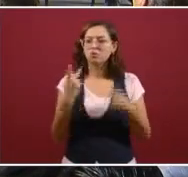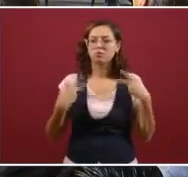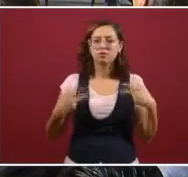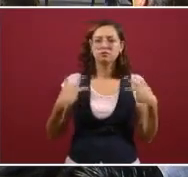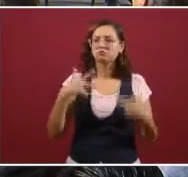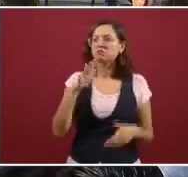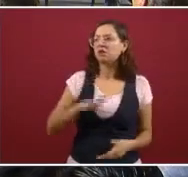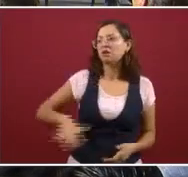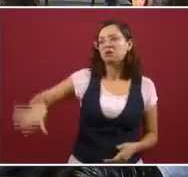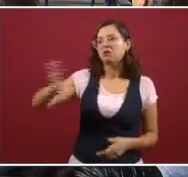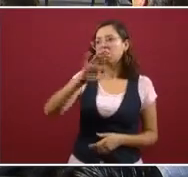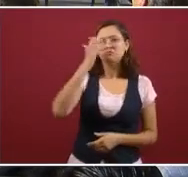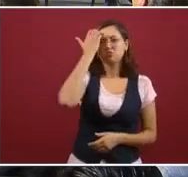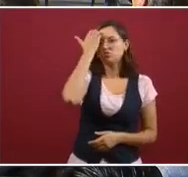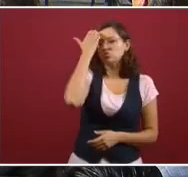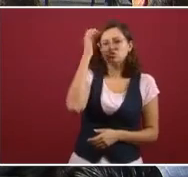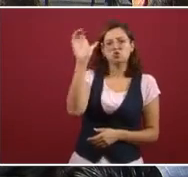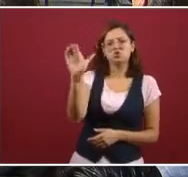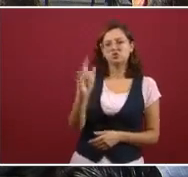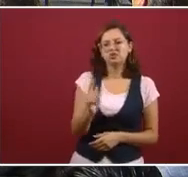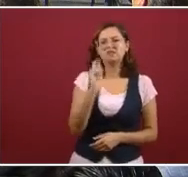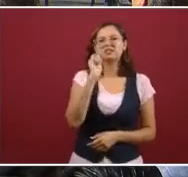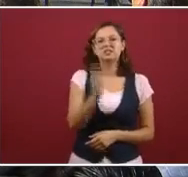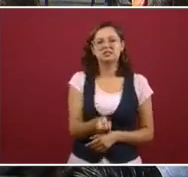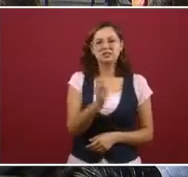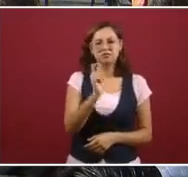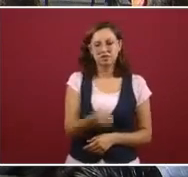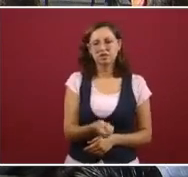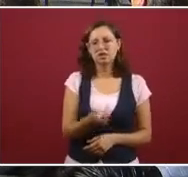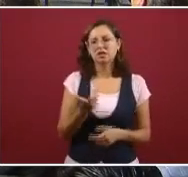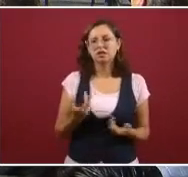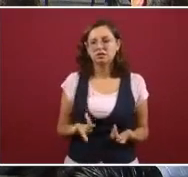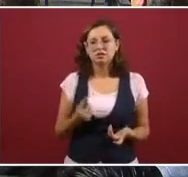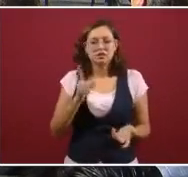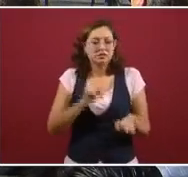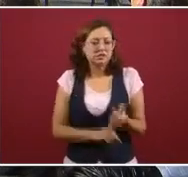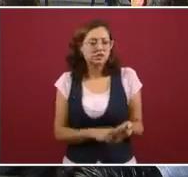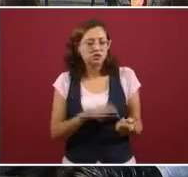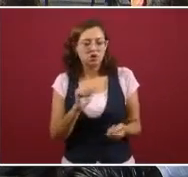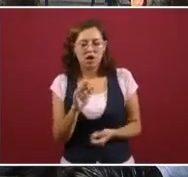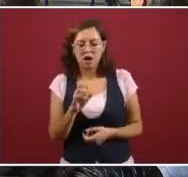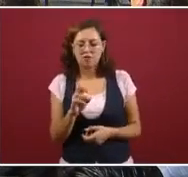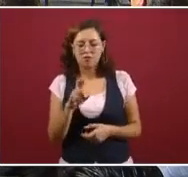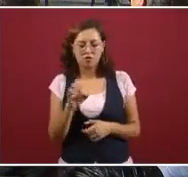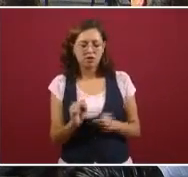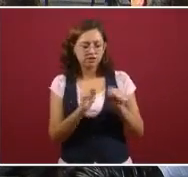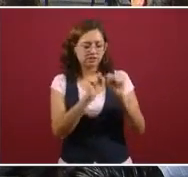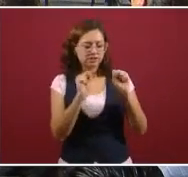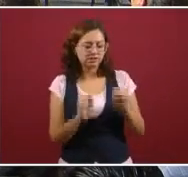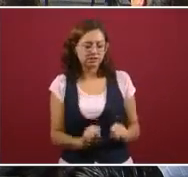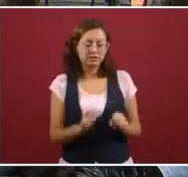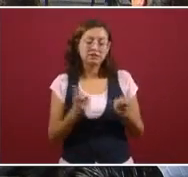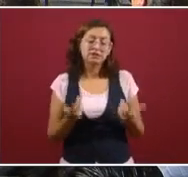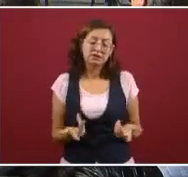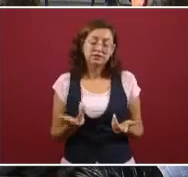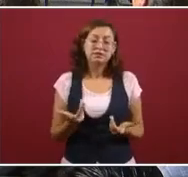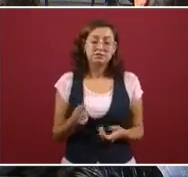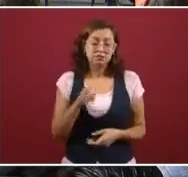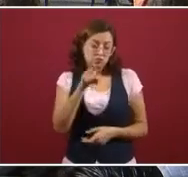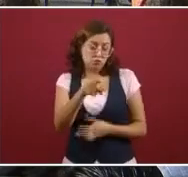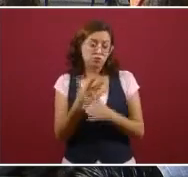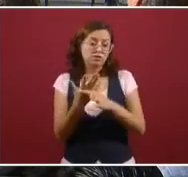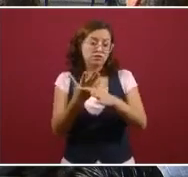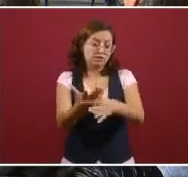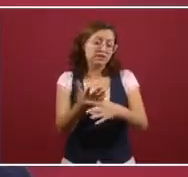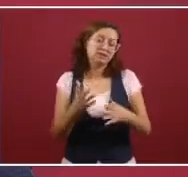generalizado de muchas de estas pues de las realidades que ocurren a veces en el sistema. Una percepción generalizada es esta que comentabas,